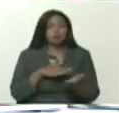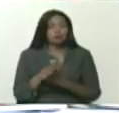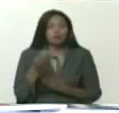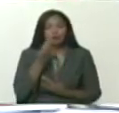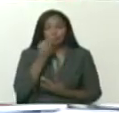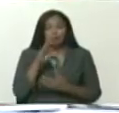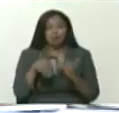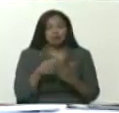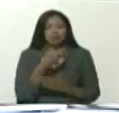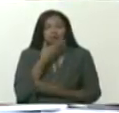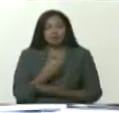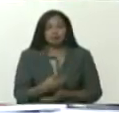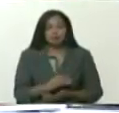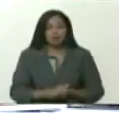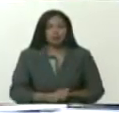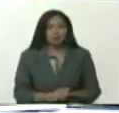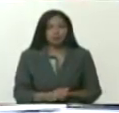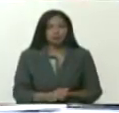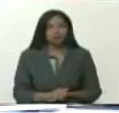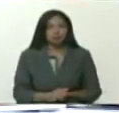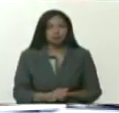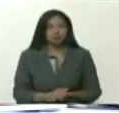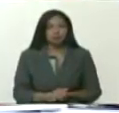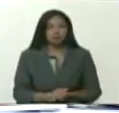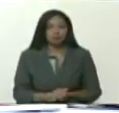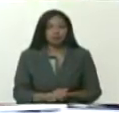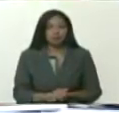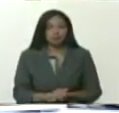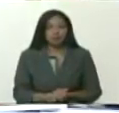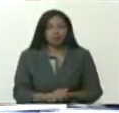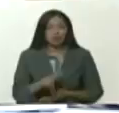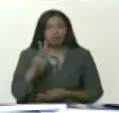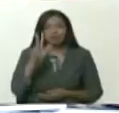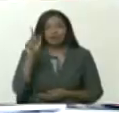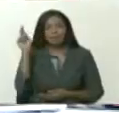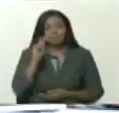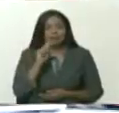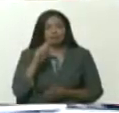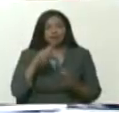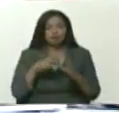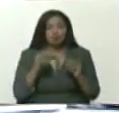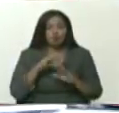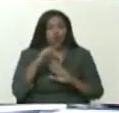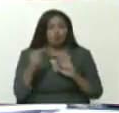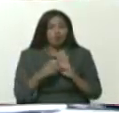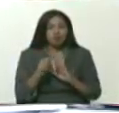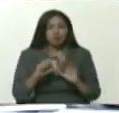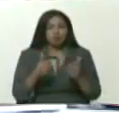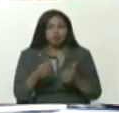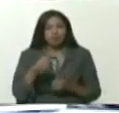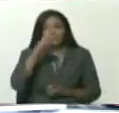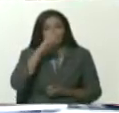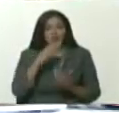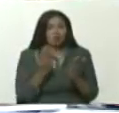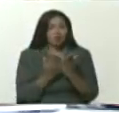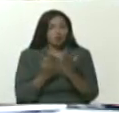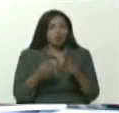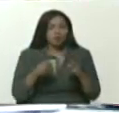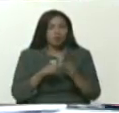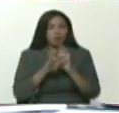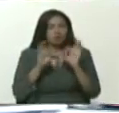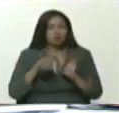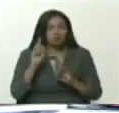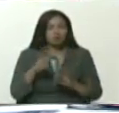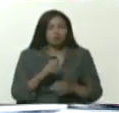a diciembre. Esto está garantizado. Este trimestre todo y el inicio del año escolar. En este momento estamos haciendo la